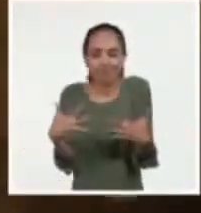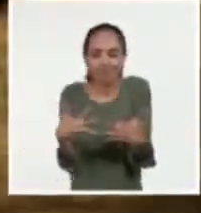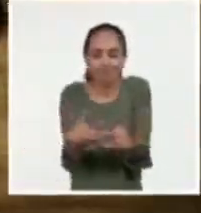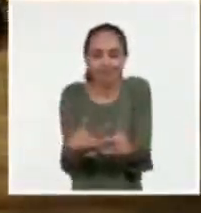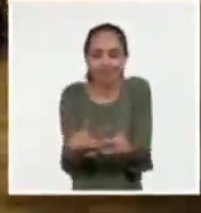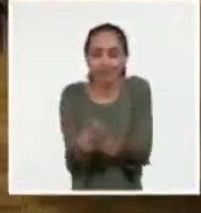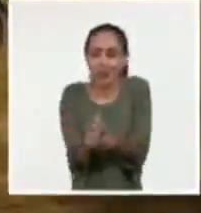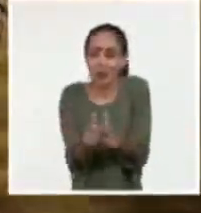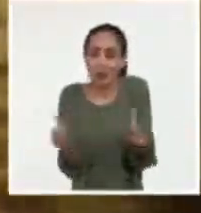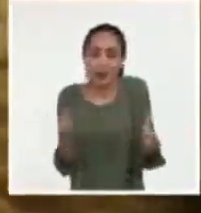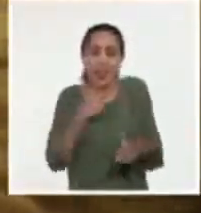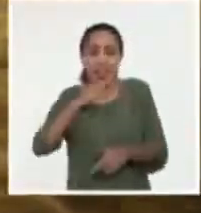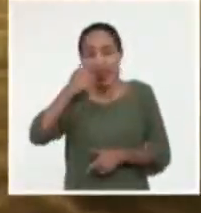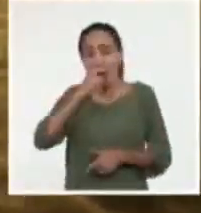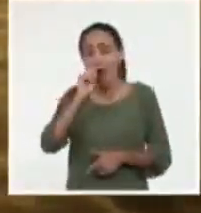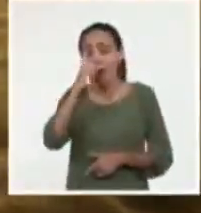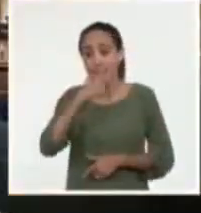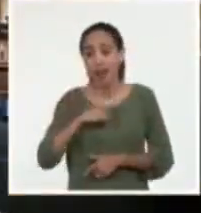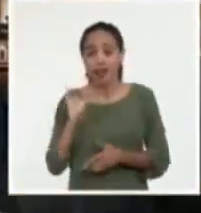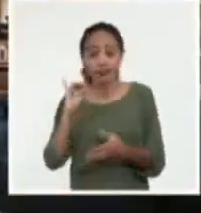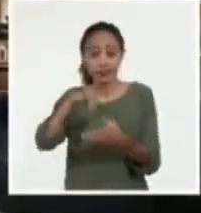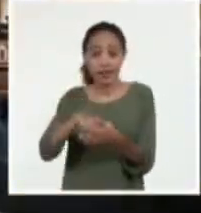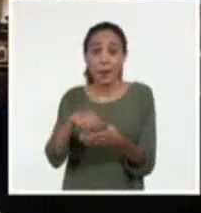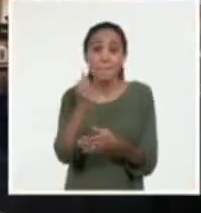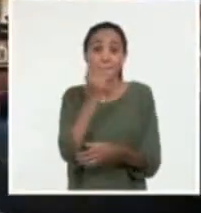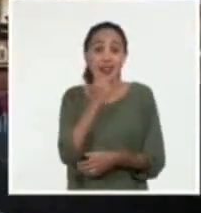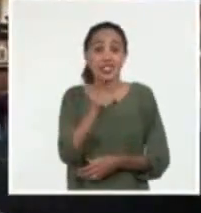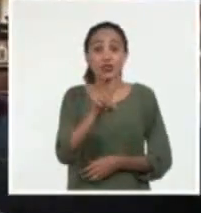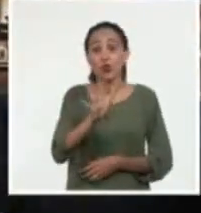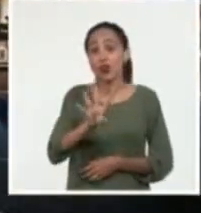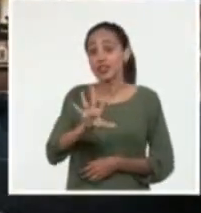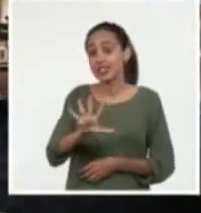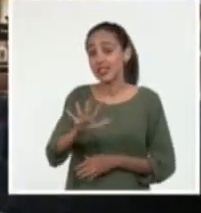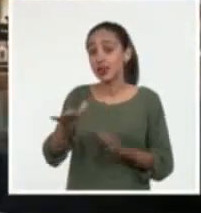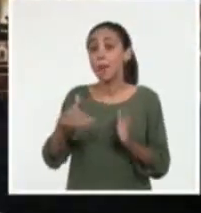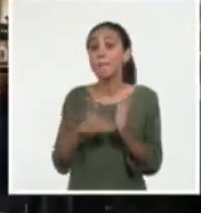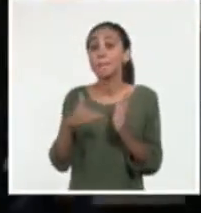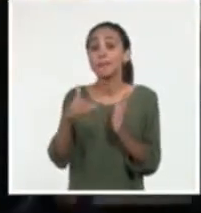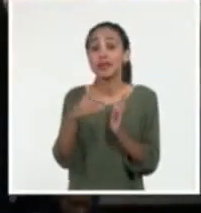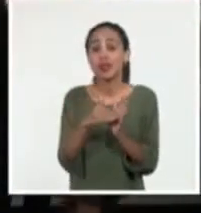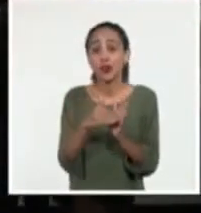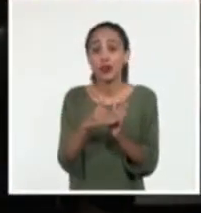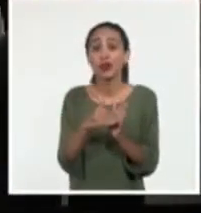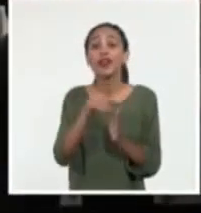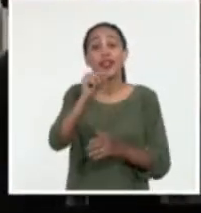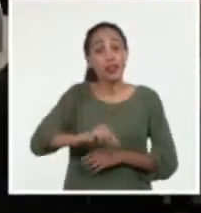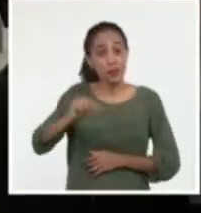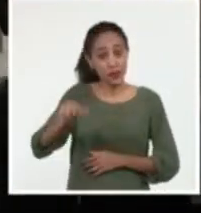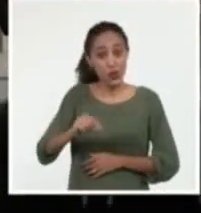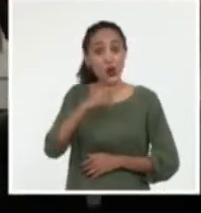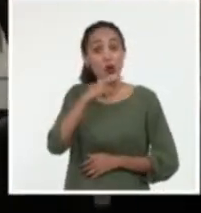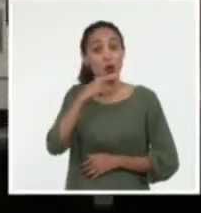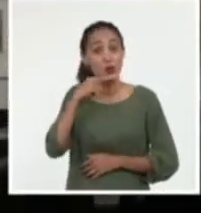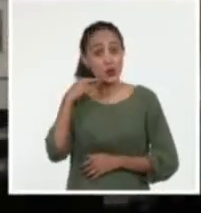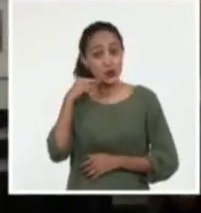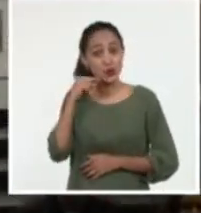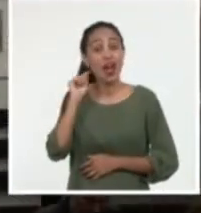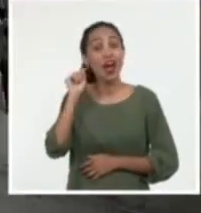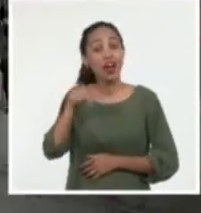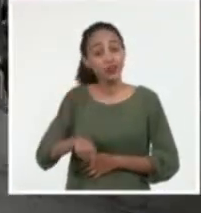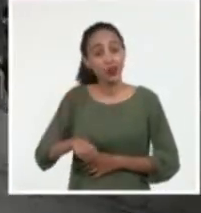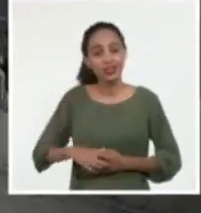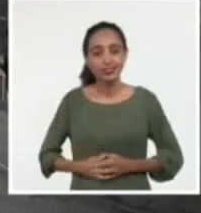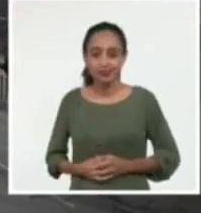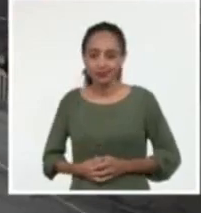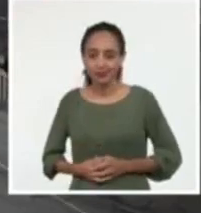mayoría eslava que integra los más de 145 millones de habitantes de la Rusia